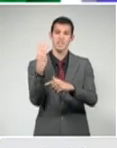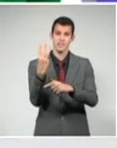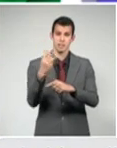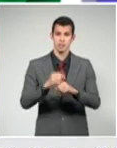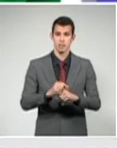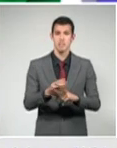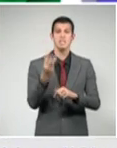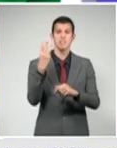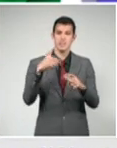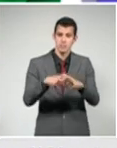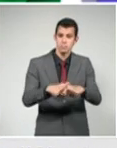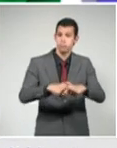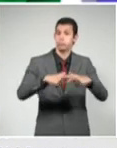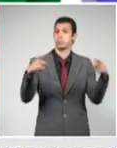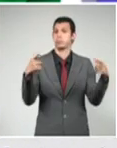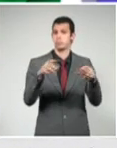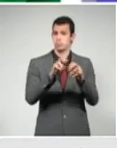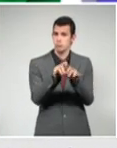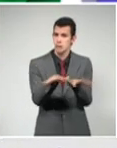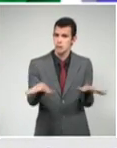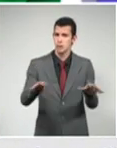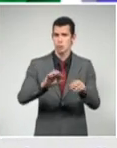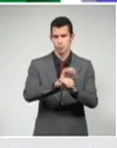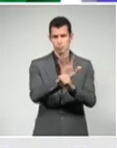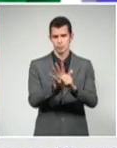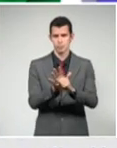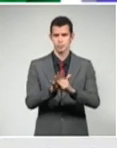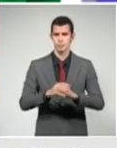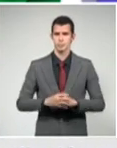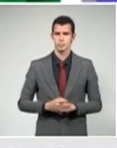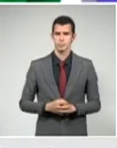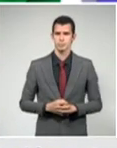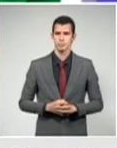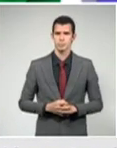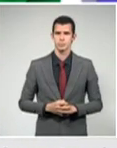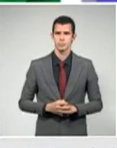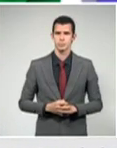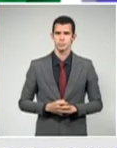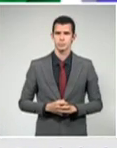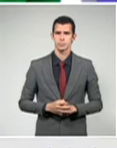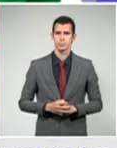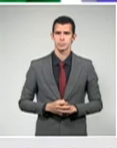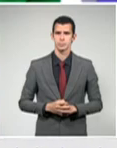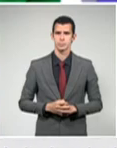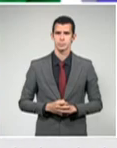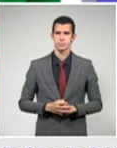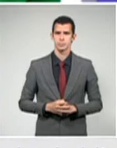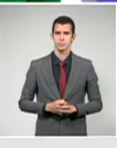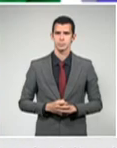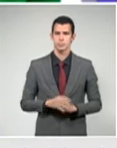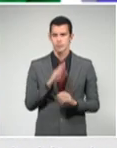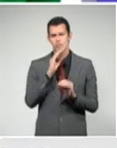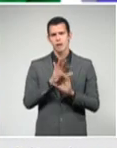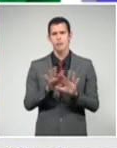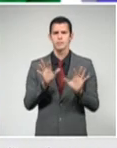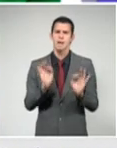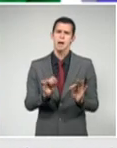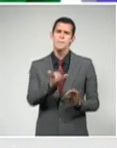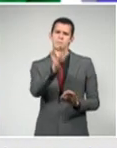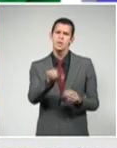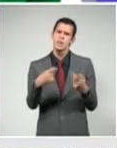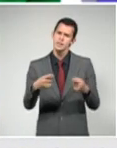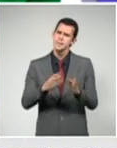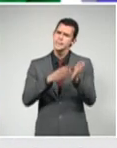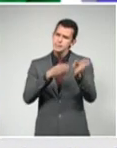Influye, reitero, no es todo, no todo es el comportamiento social, pero indiscutiblemente tiene una